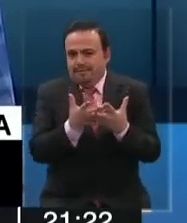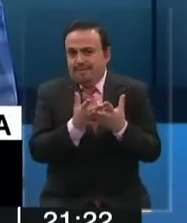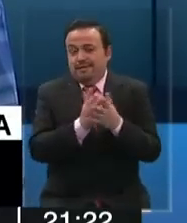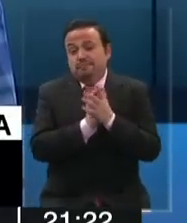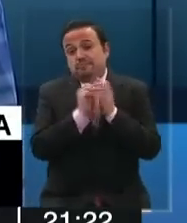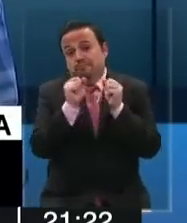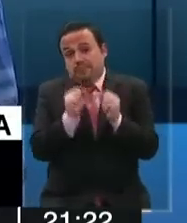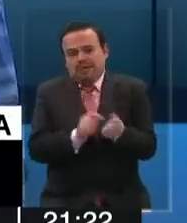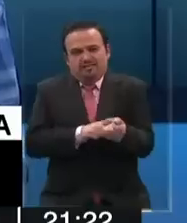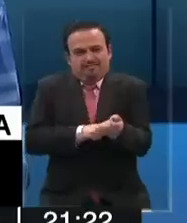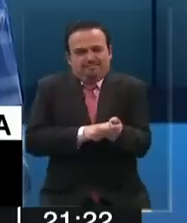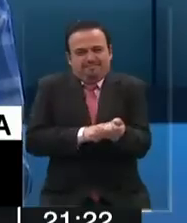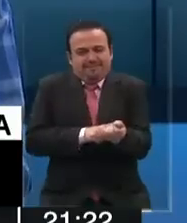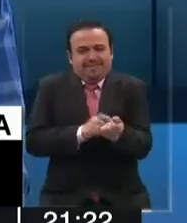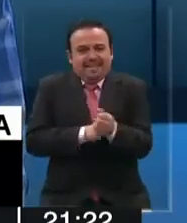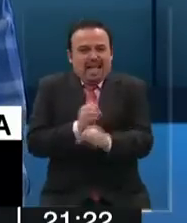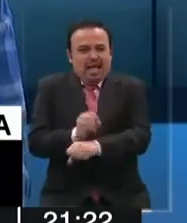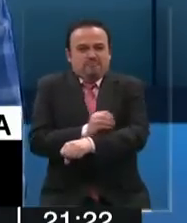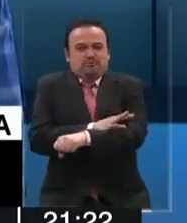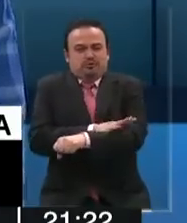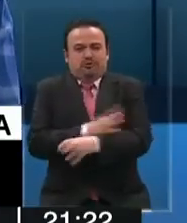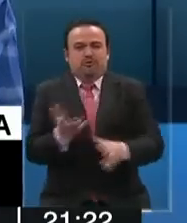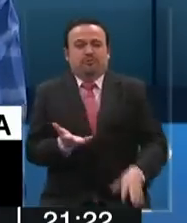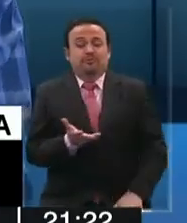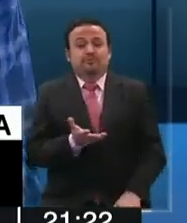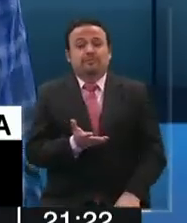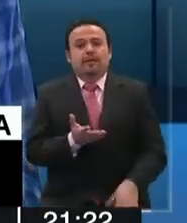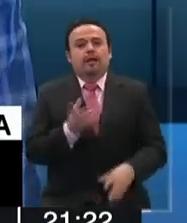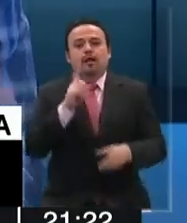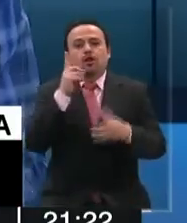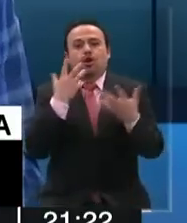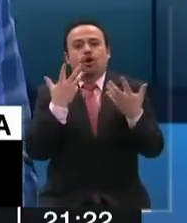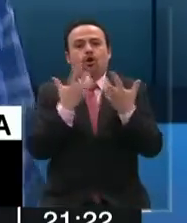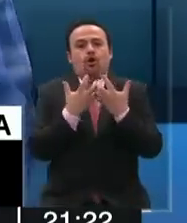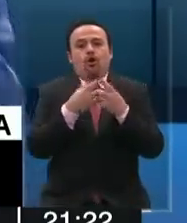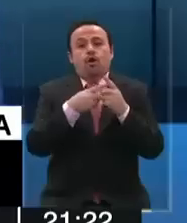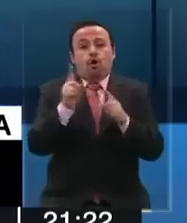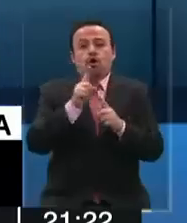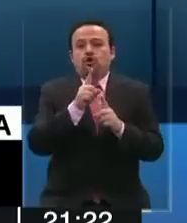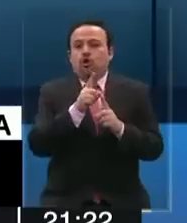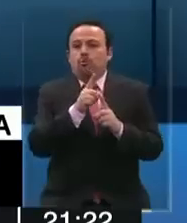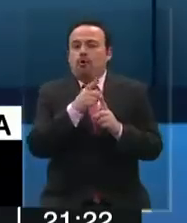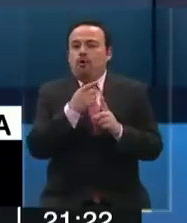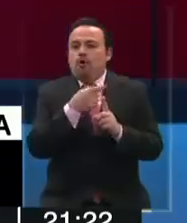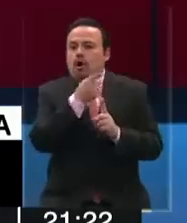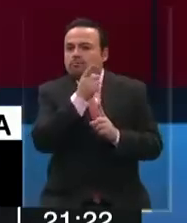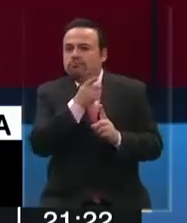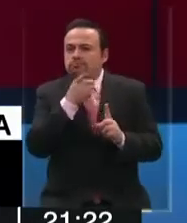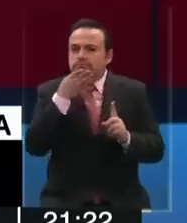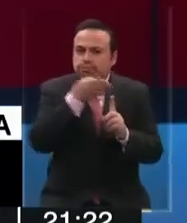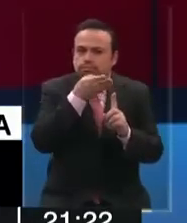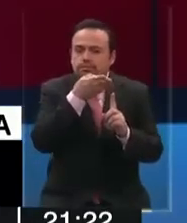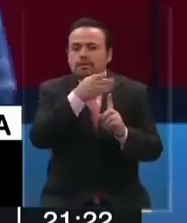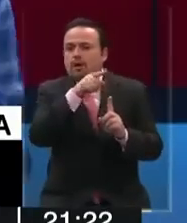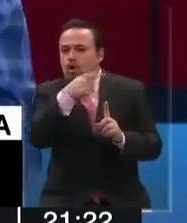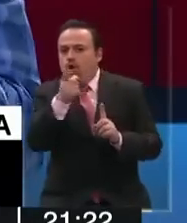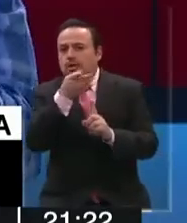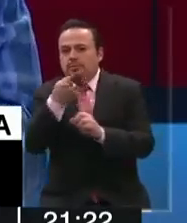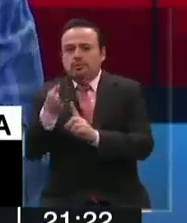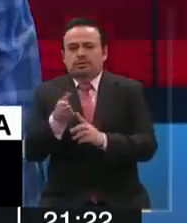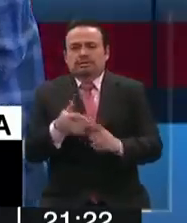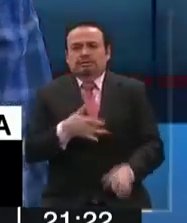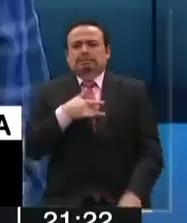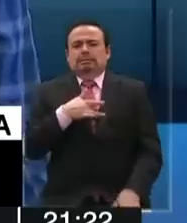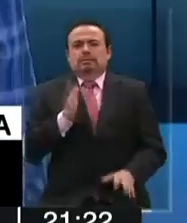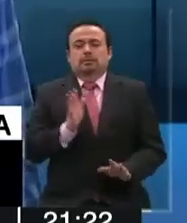pudieran legítimamente incordiar a más de alguien pero el fondo de lo que planteo allí